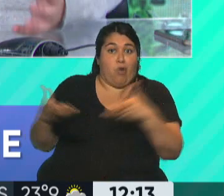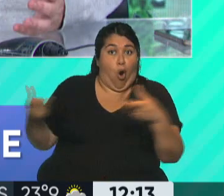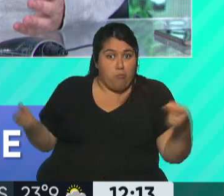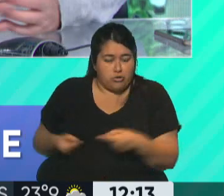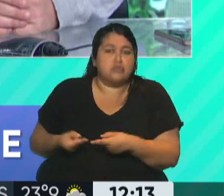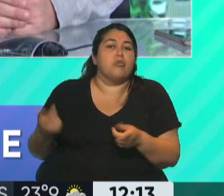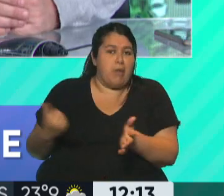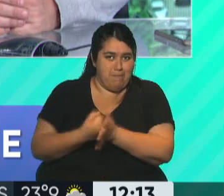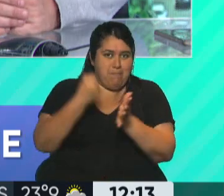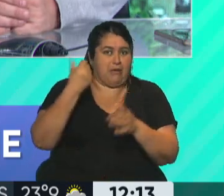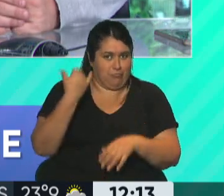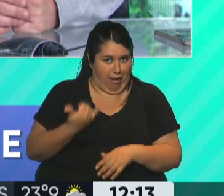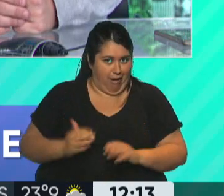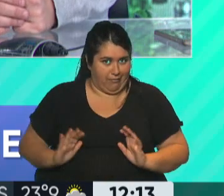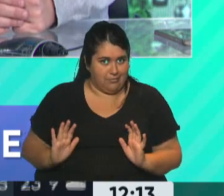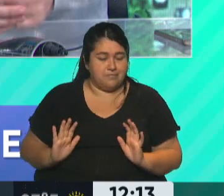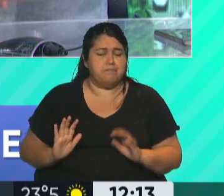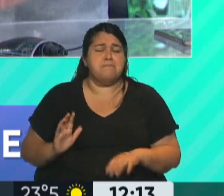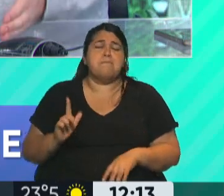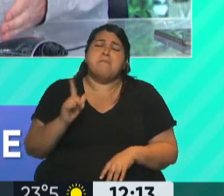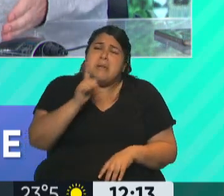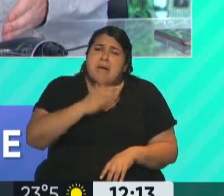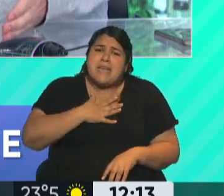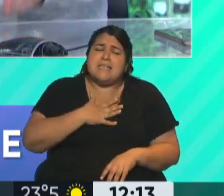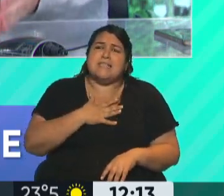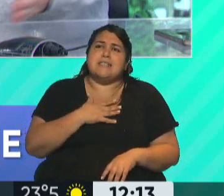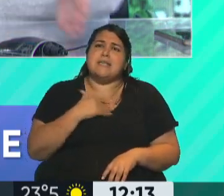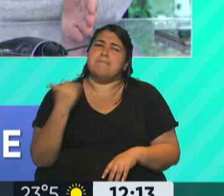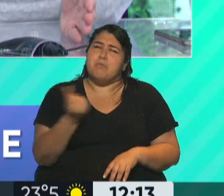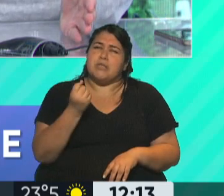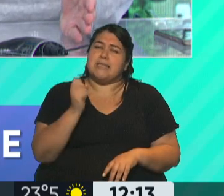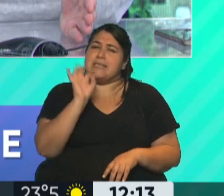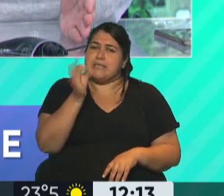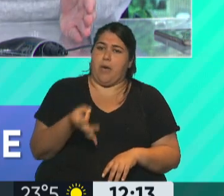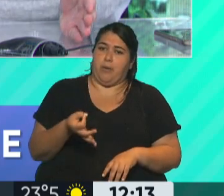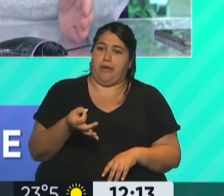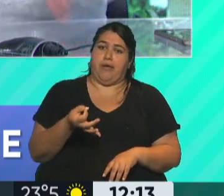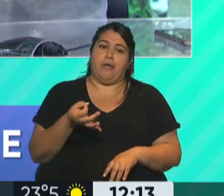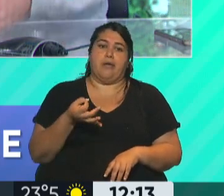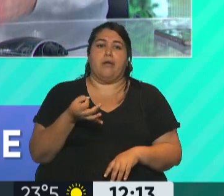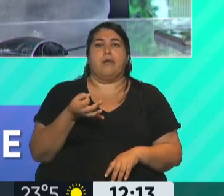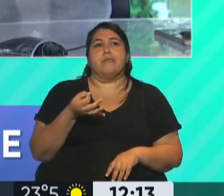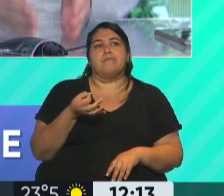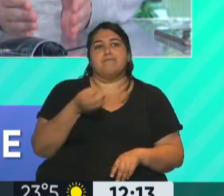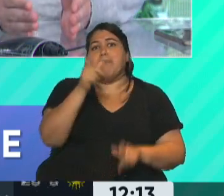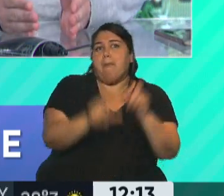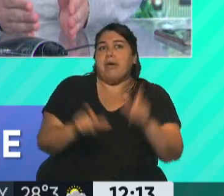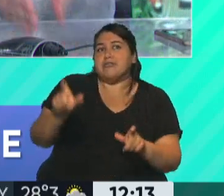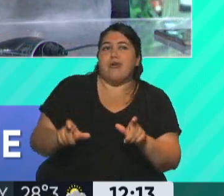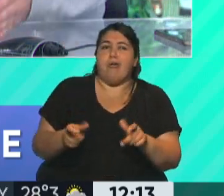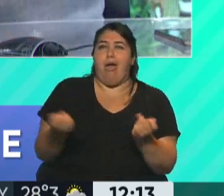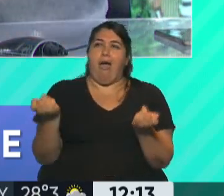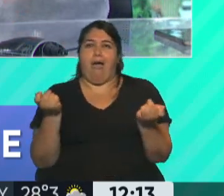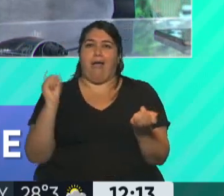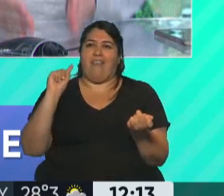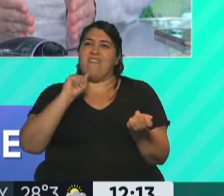quiere decir que me parece que hay que tener en cuenta que la sociedad no votó moderación. Es decir, Larreta perdió contra Bullrich y